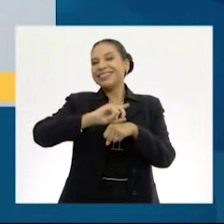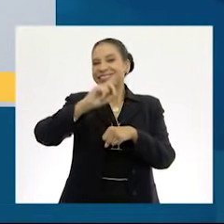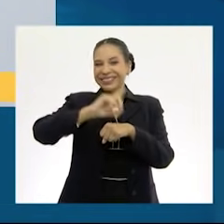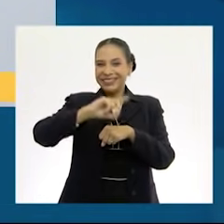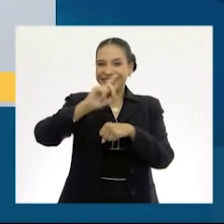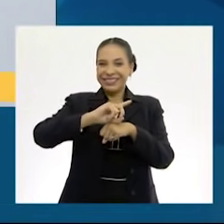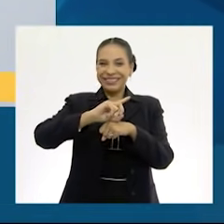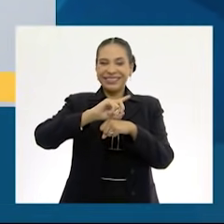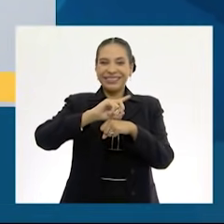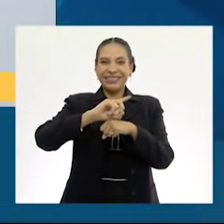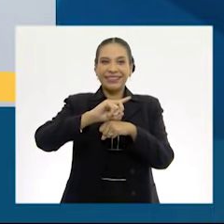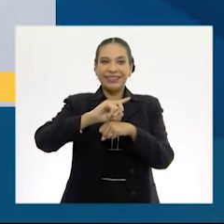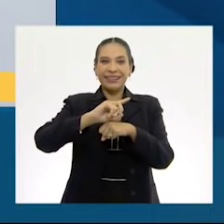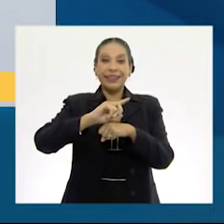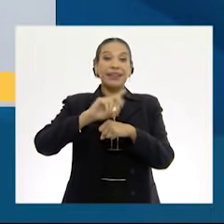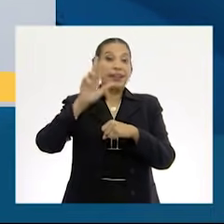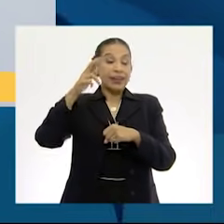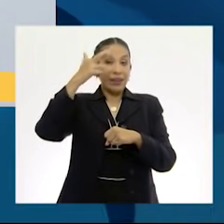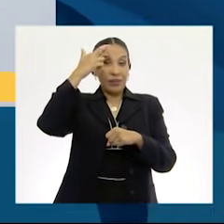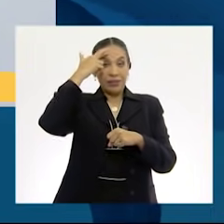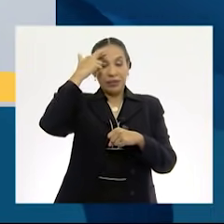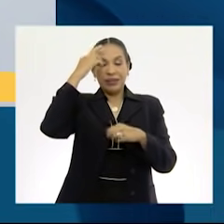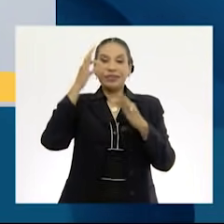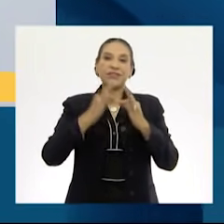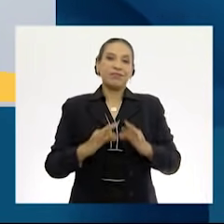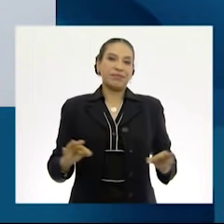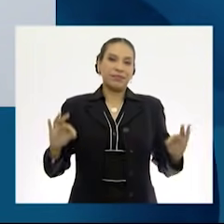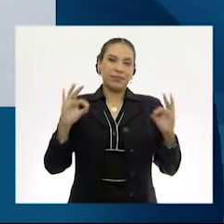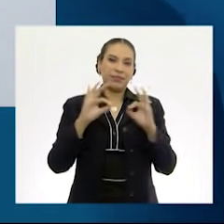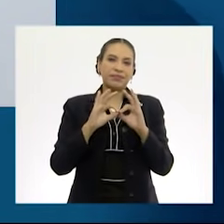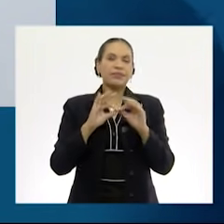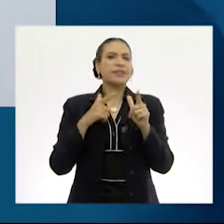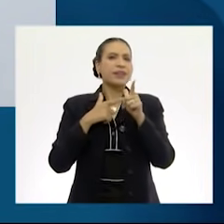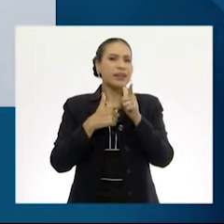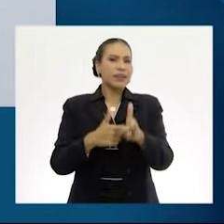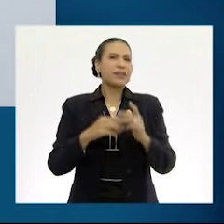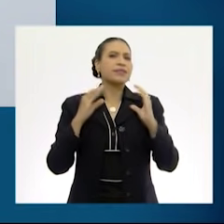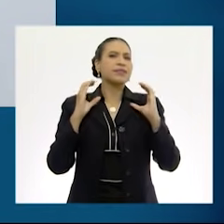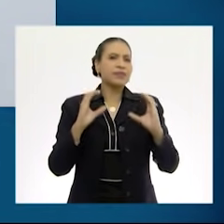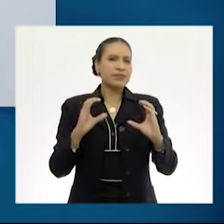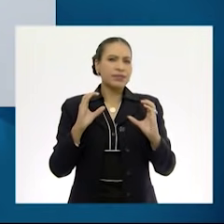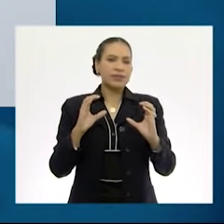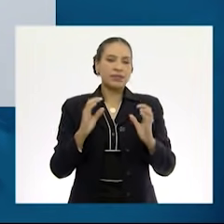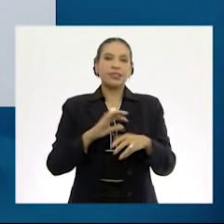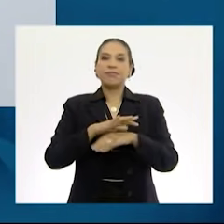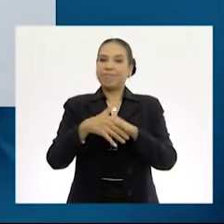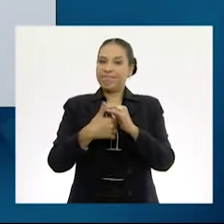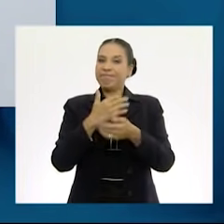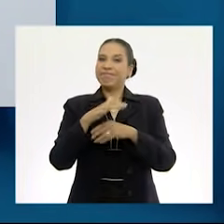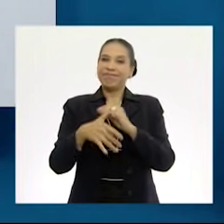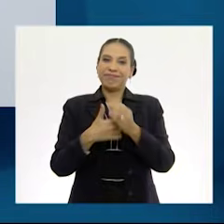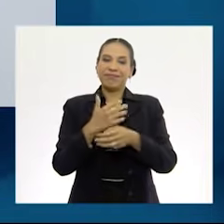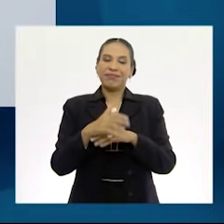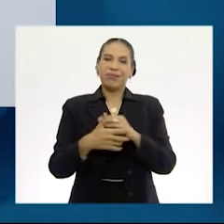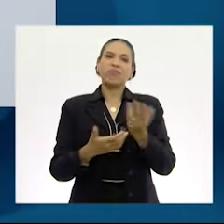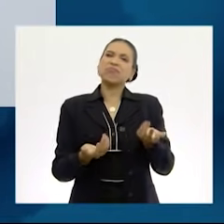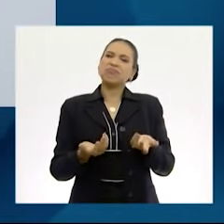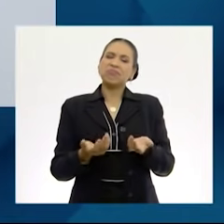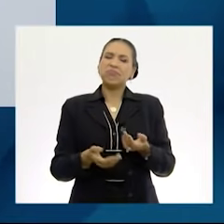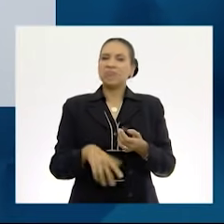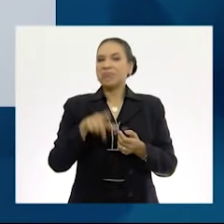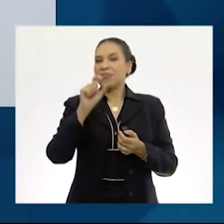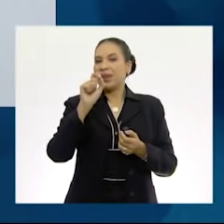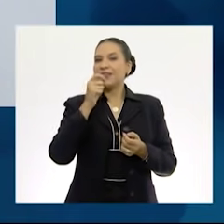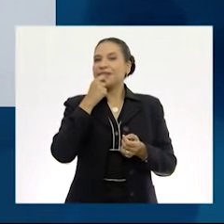todos los días. Recuerden que es importante seguir cuidándonos, lavándonos las manos por lo menos